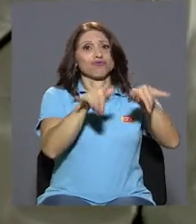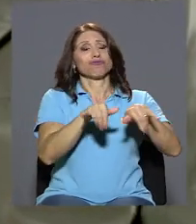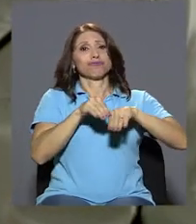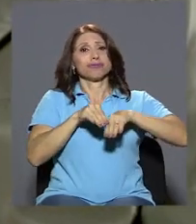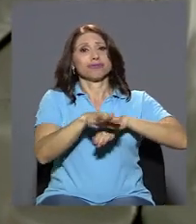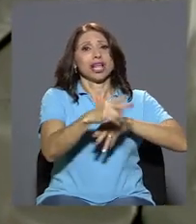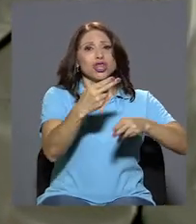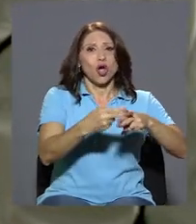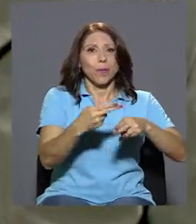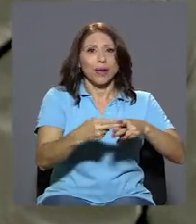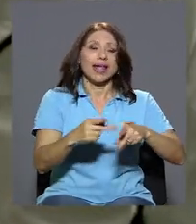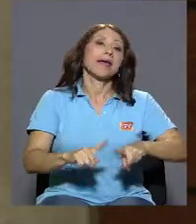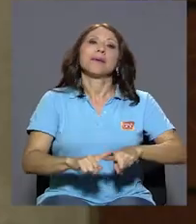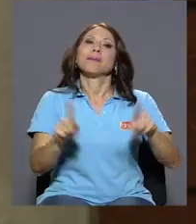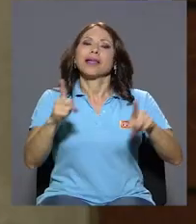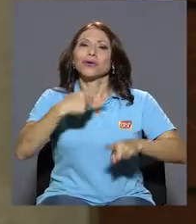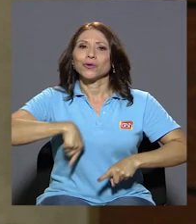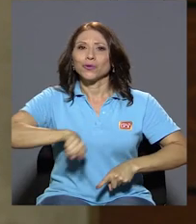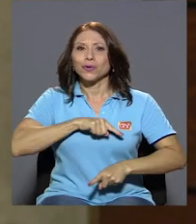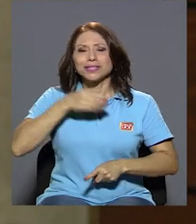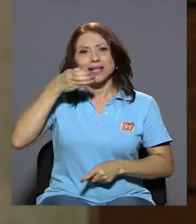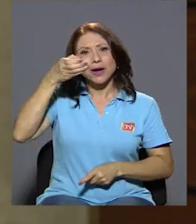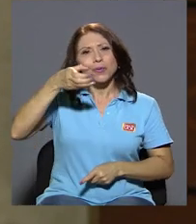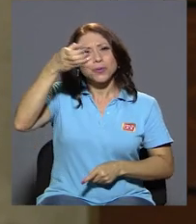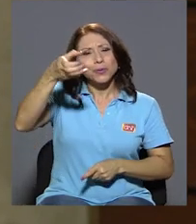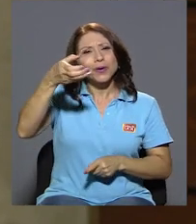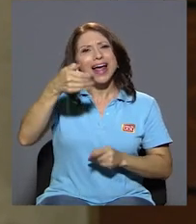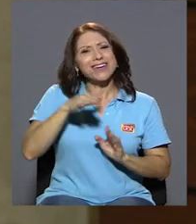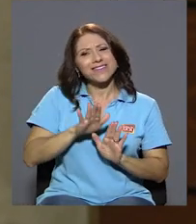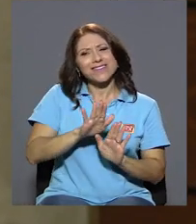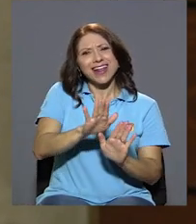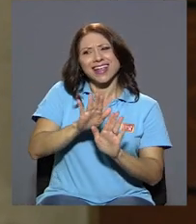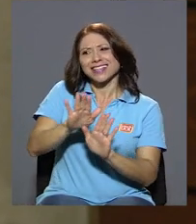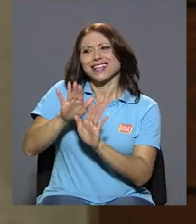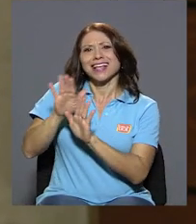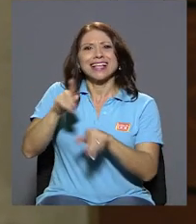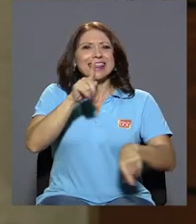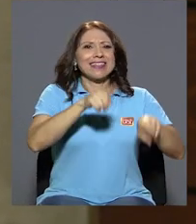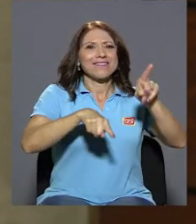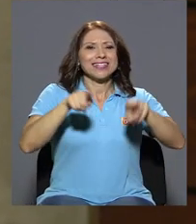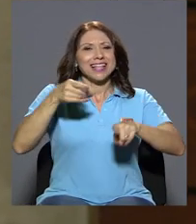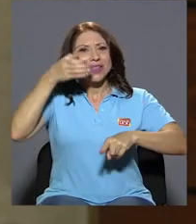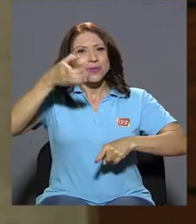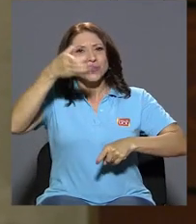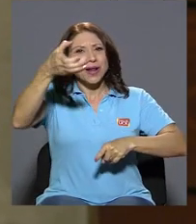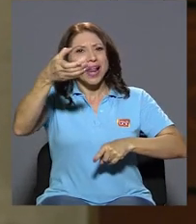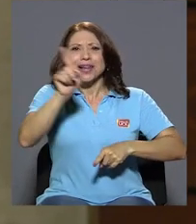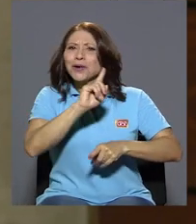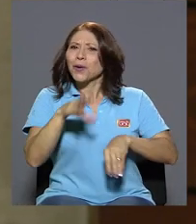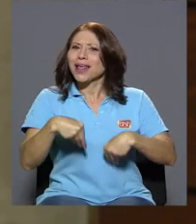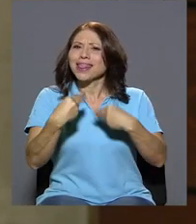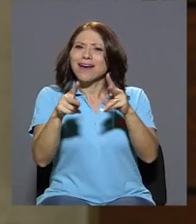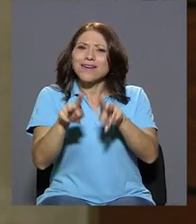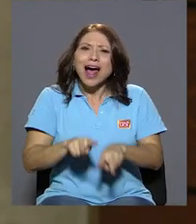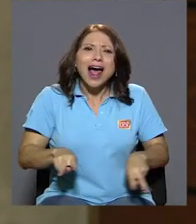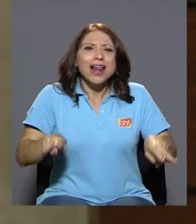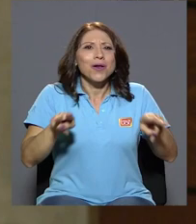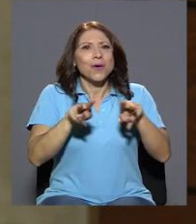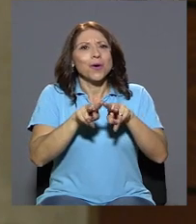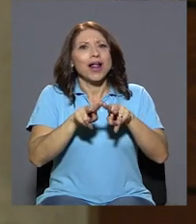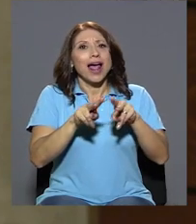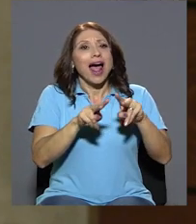entonces pero en nuestra cultura tiende a rechazar toda esa diversidad que no le damos valor a la cultura